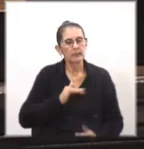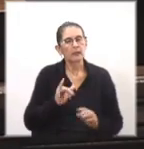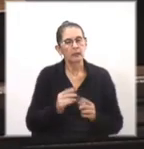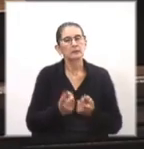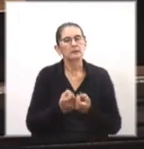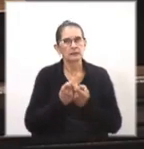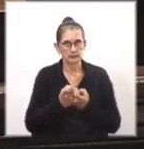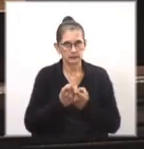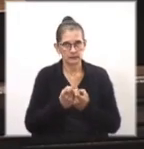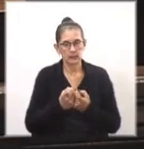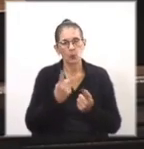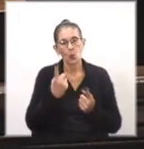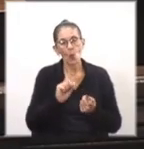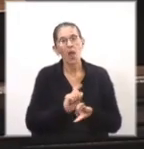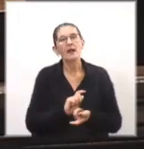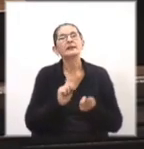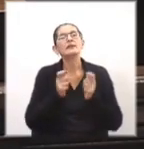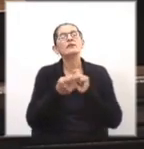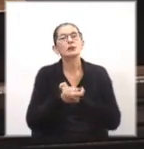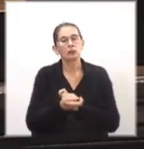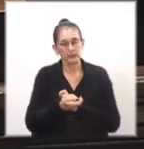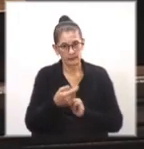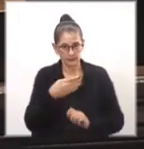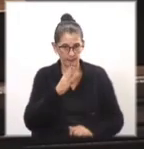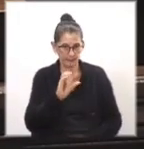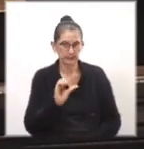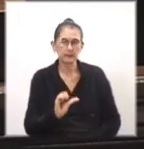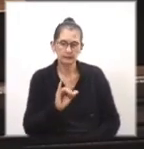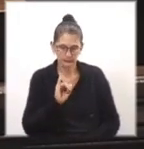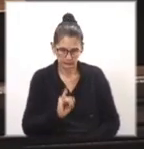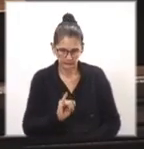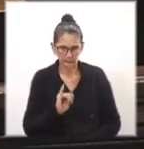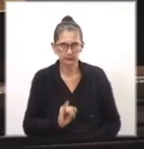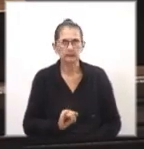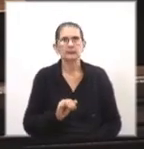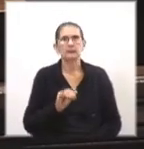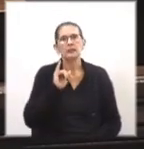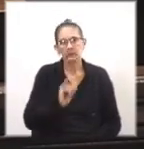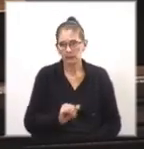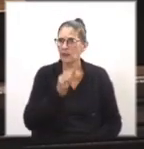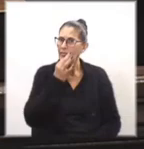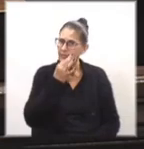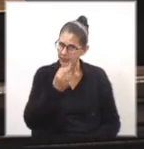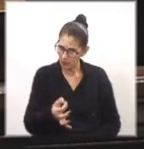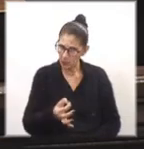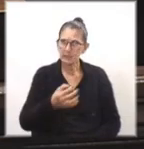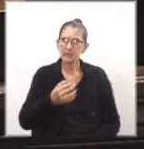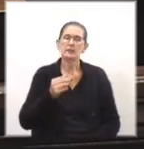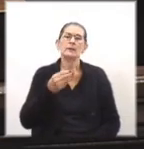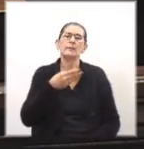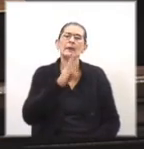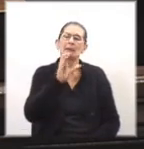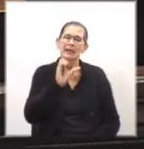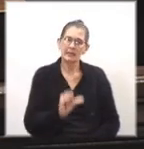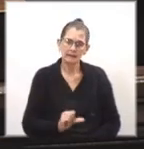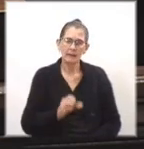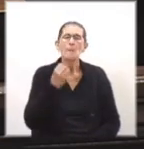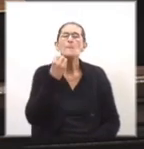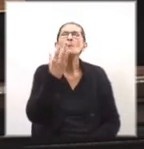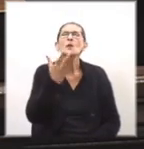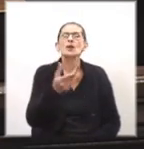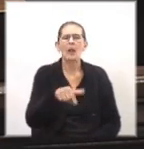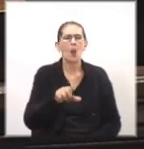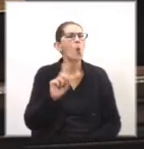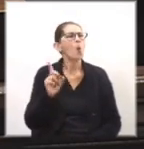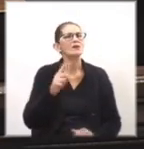necesaria una reforma de la seguridad social. Y subrayo la palabra seguridad social porque no es un